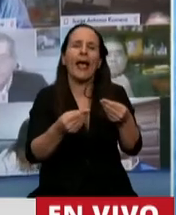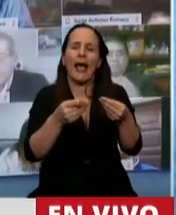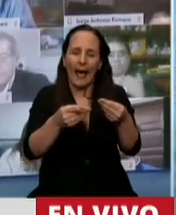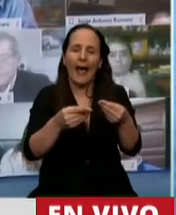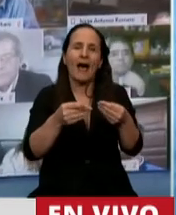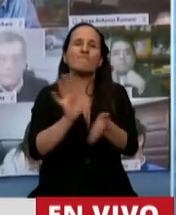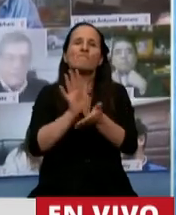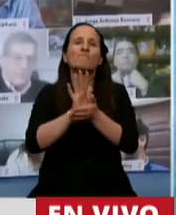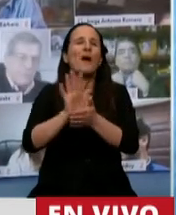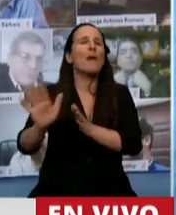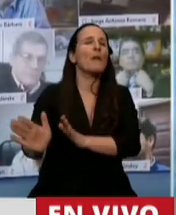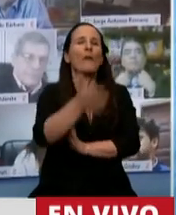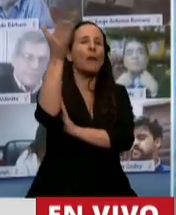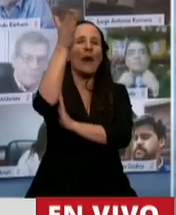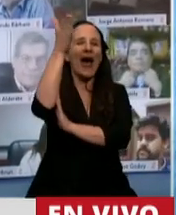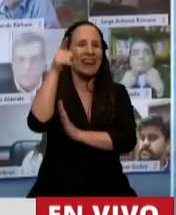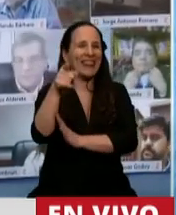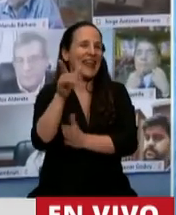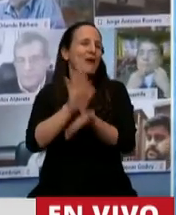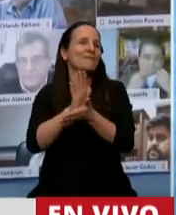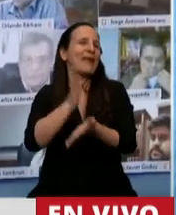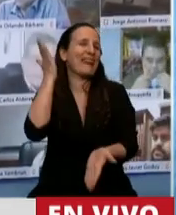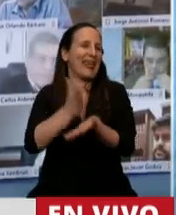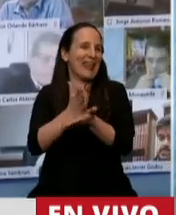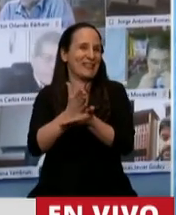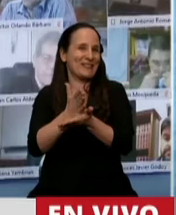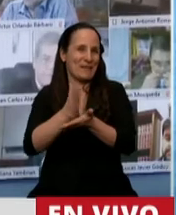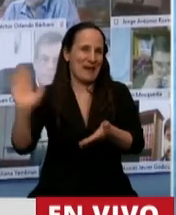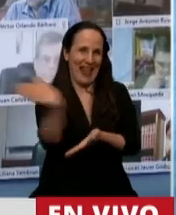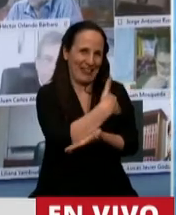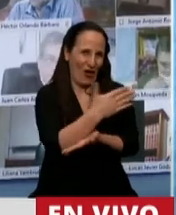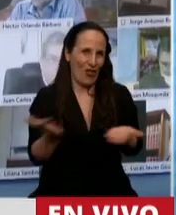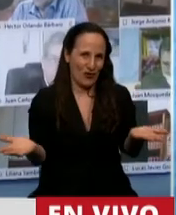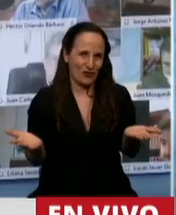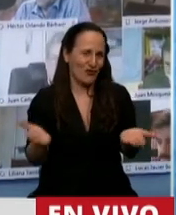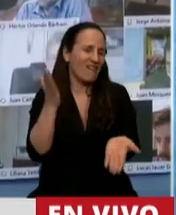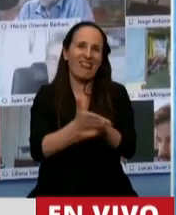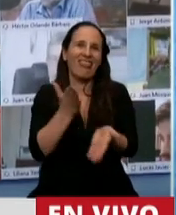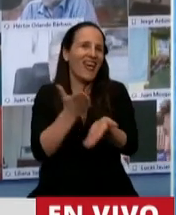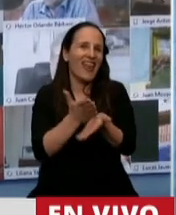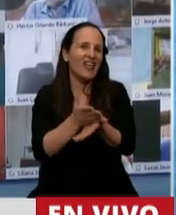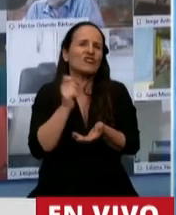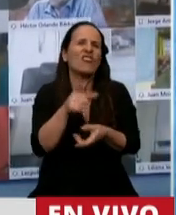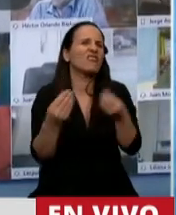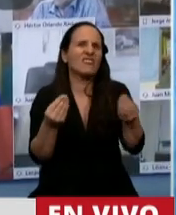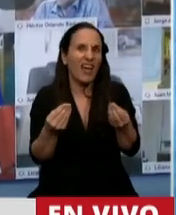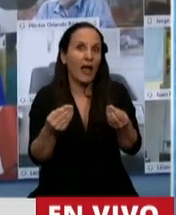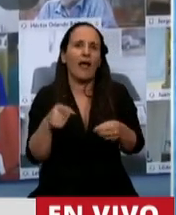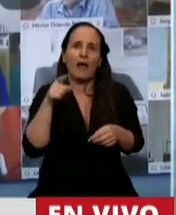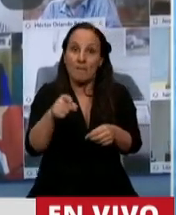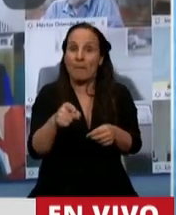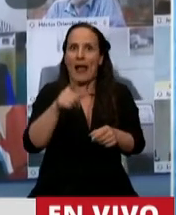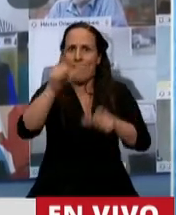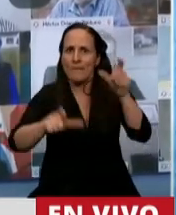esa bandera histórica desde el fondo de nuestra historia, ese derecho para todos y todas las argentinas, ese derecho esencial de todo trabajador, de toda